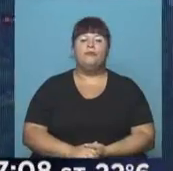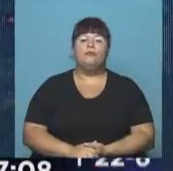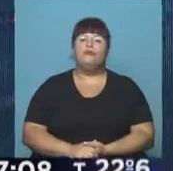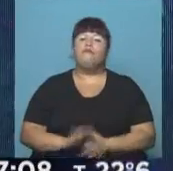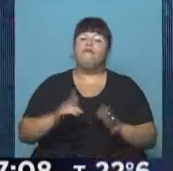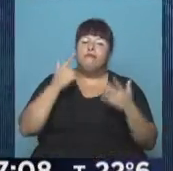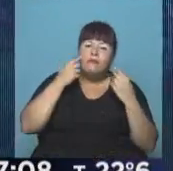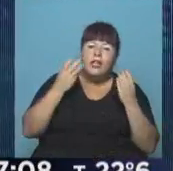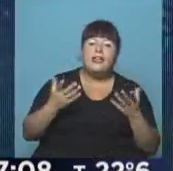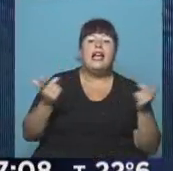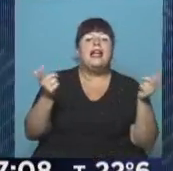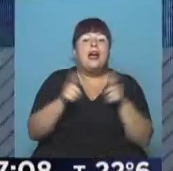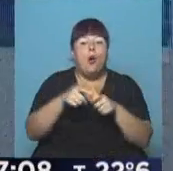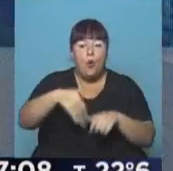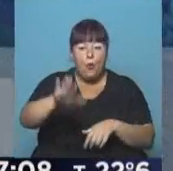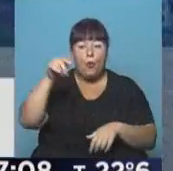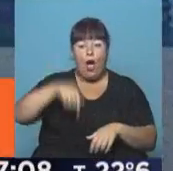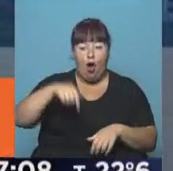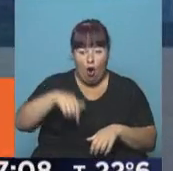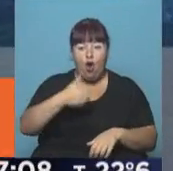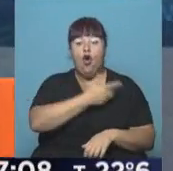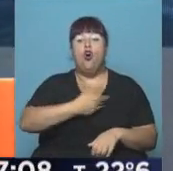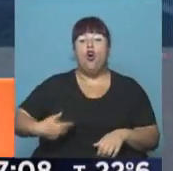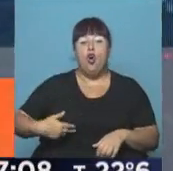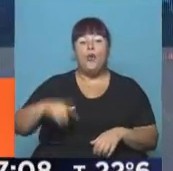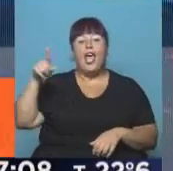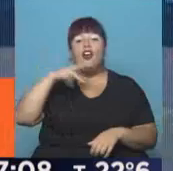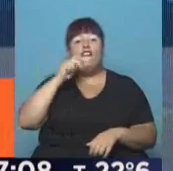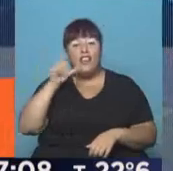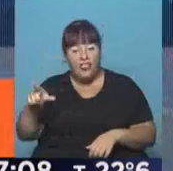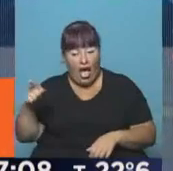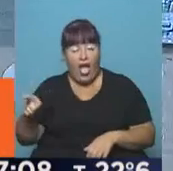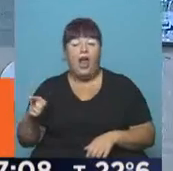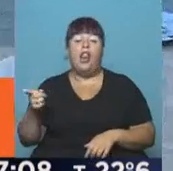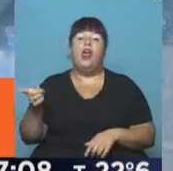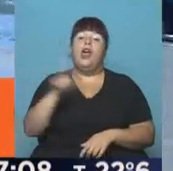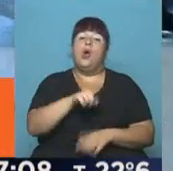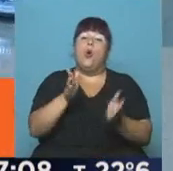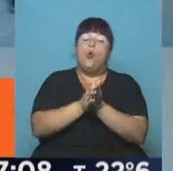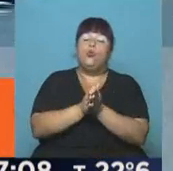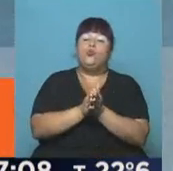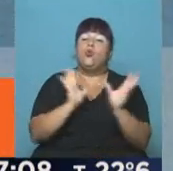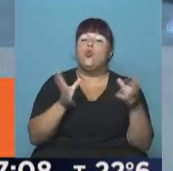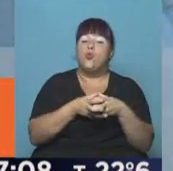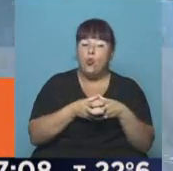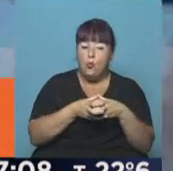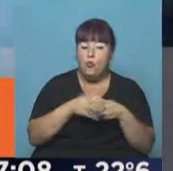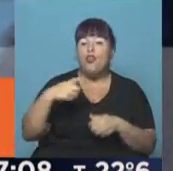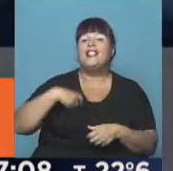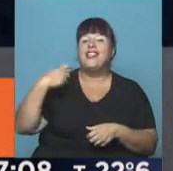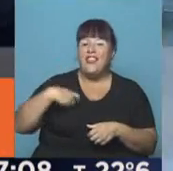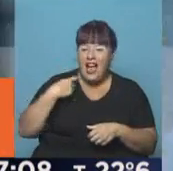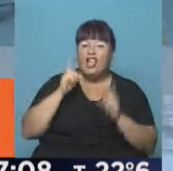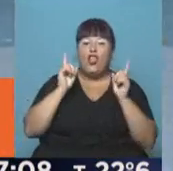Moderada expectativa para la reunión que van a mantener en la jornada de hoy el gobierno de María Eugenia Vidal y el Frente